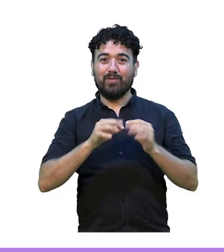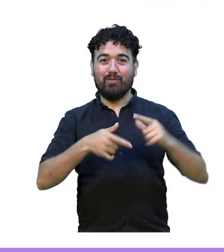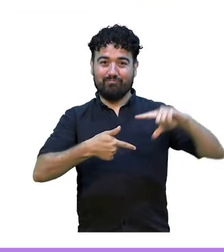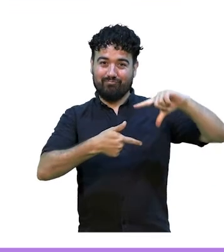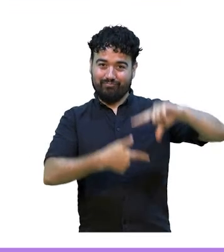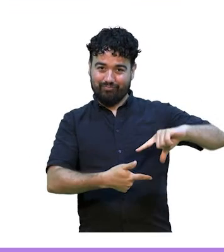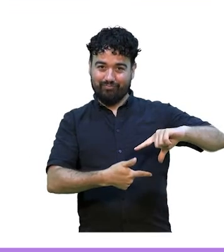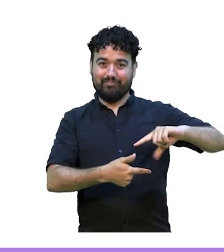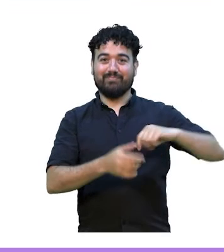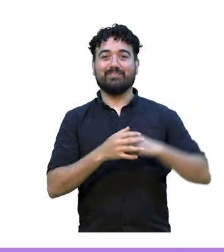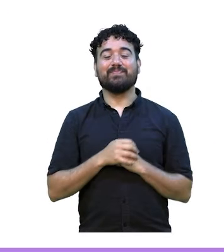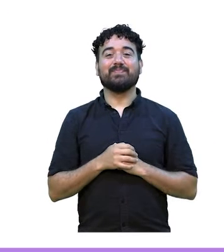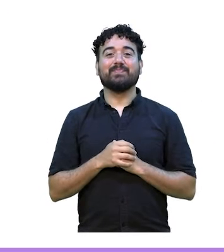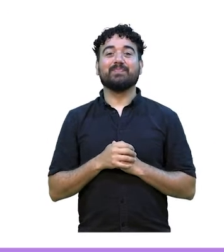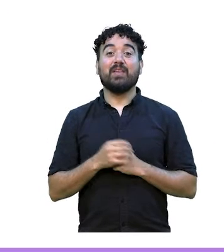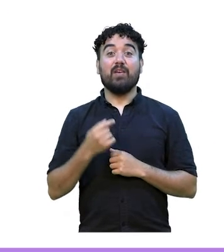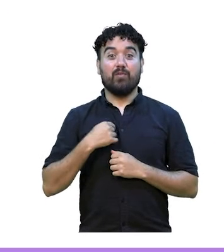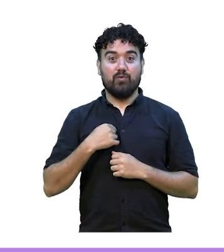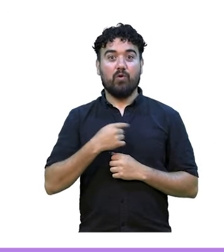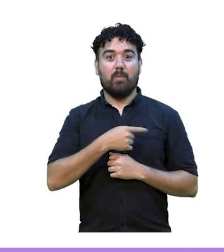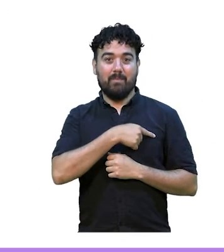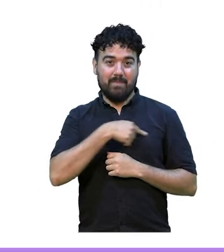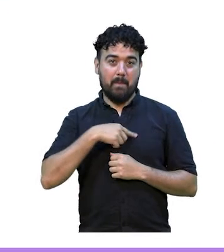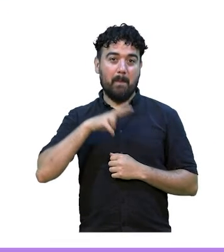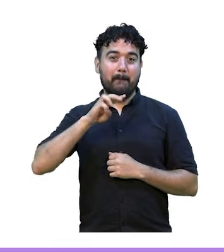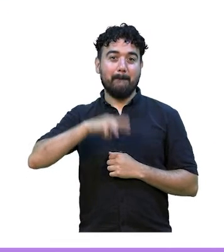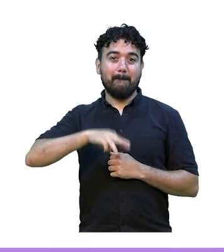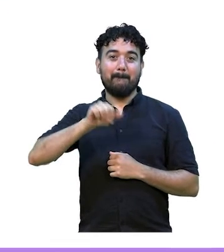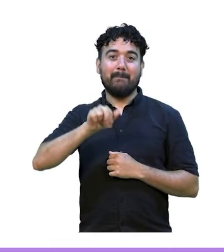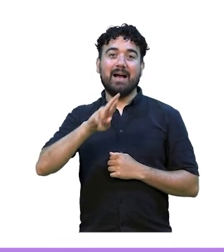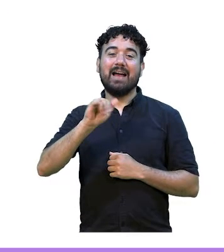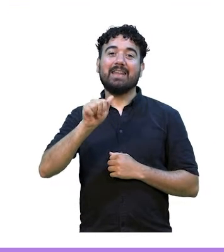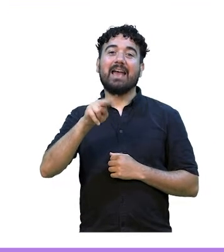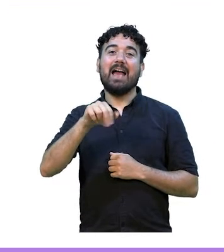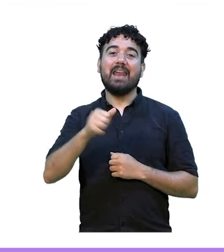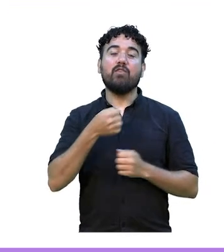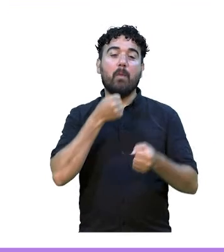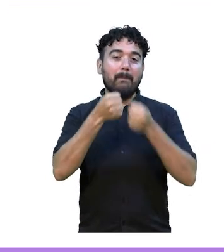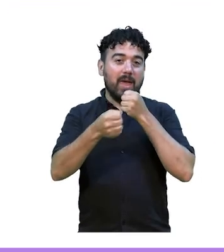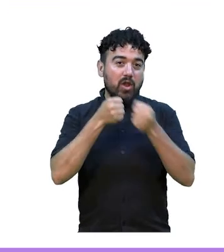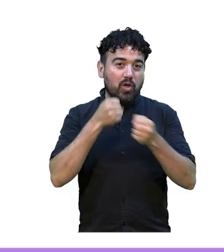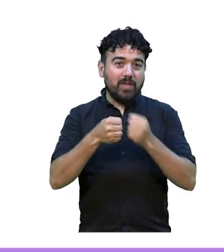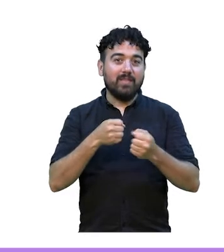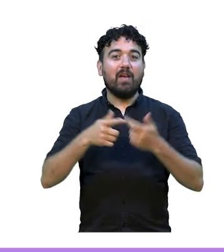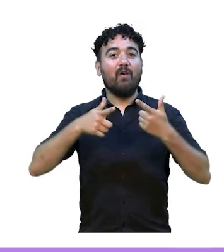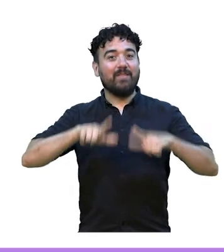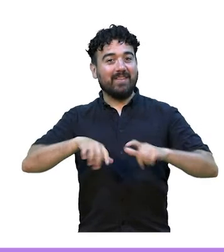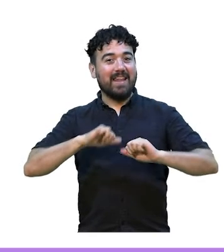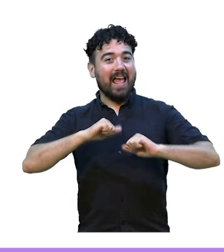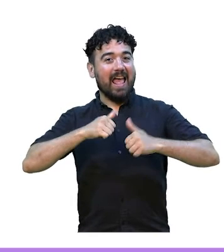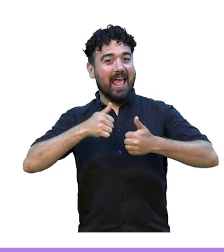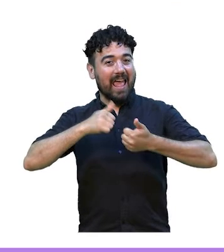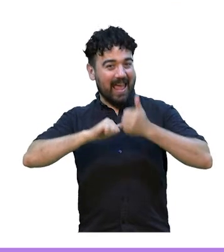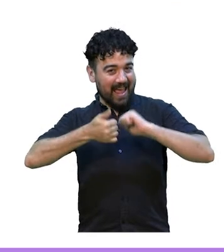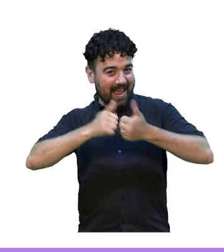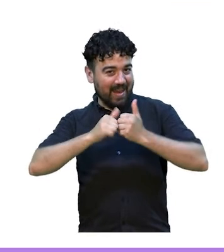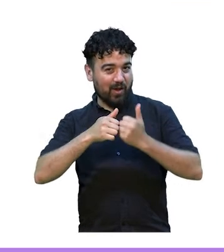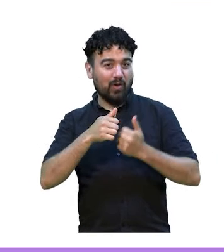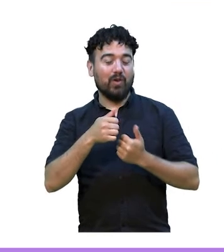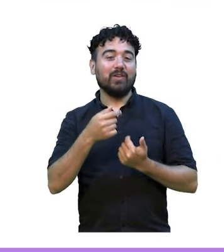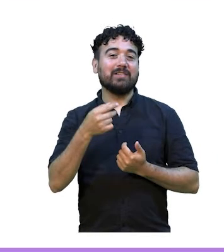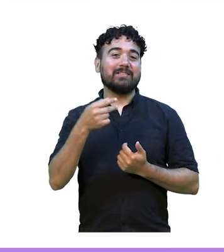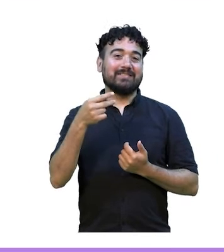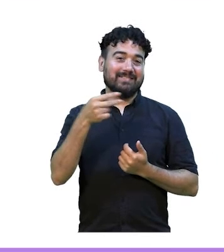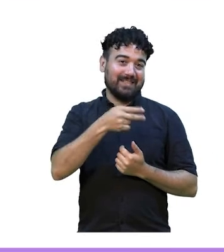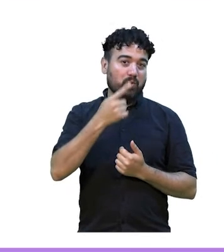encontrar este programa con interpretación de lengua de señas chilena. Soy Mariana Torres, periodista de la Oficina de Género y Sexualidades, y en